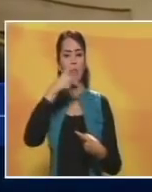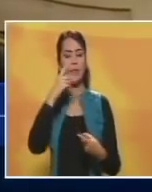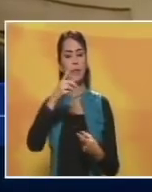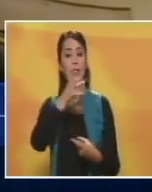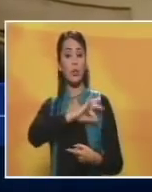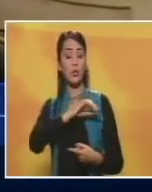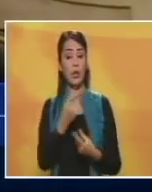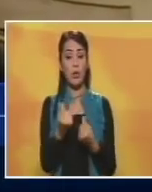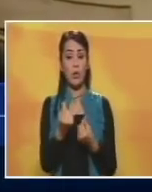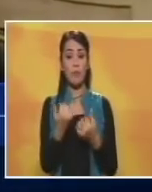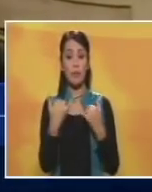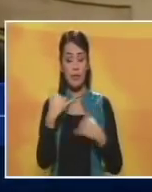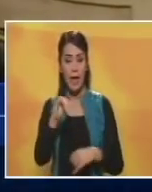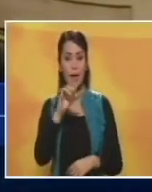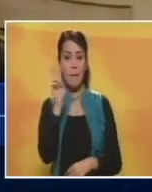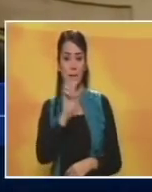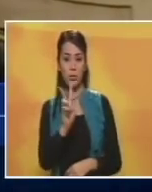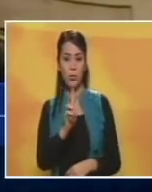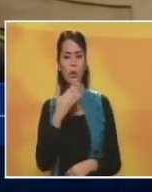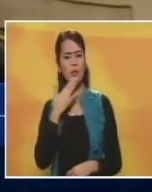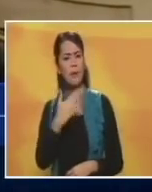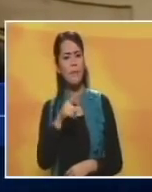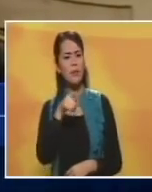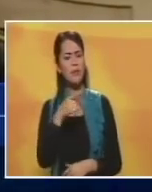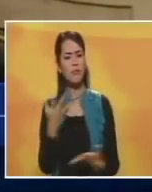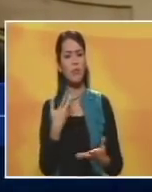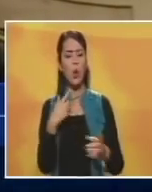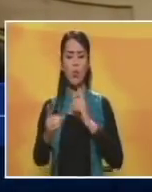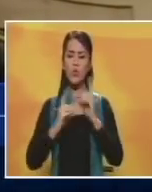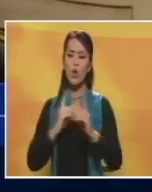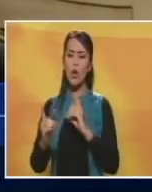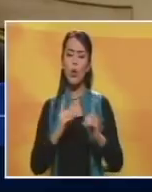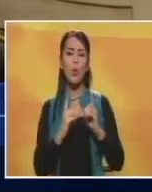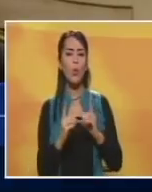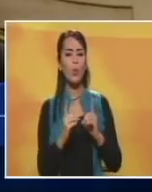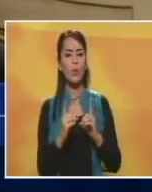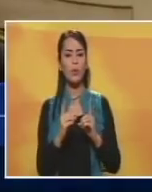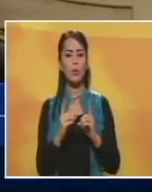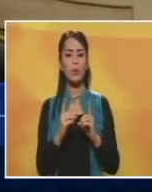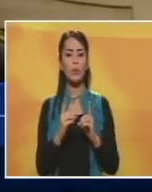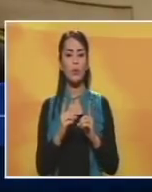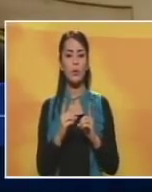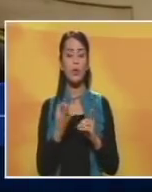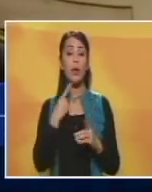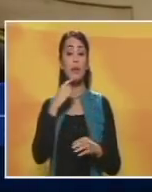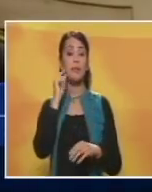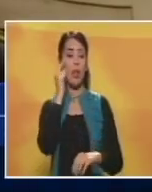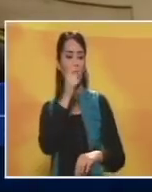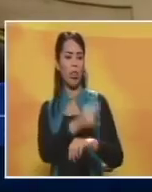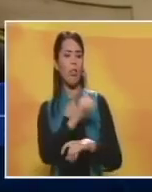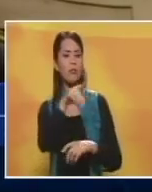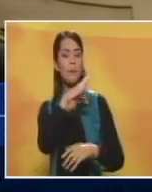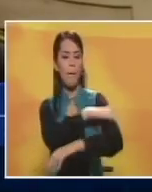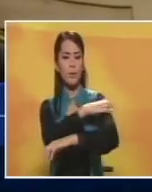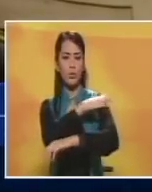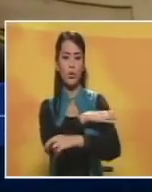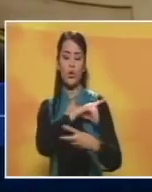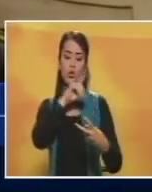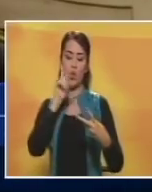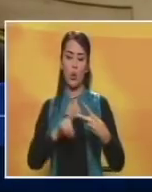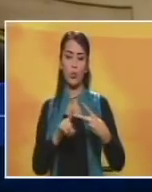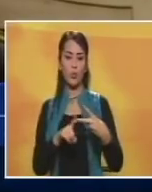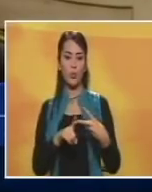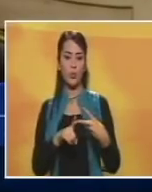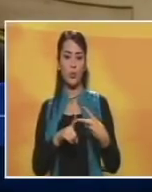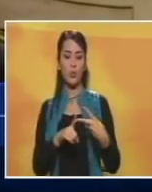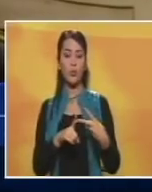social y económica que se vive en Venezuela, que exige de un diálogo entre las partes, entre el régimen y la oposición. Y luego está